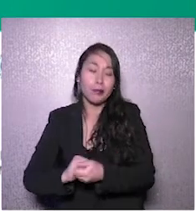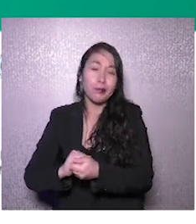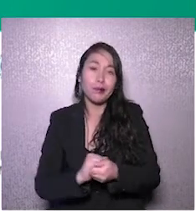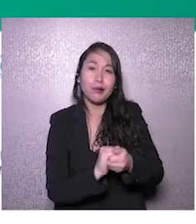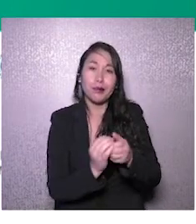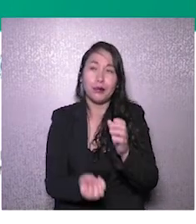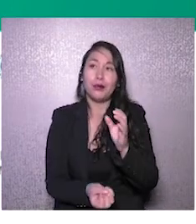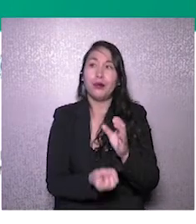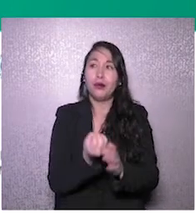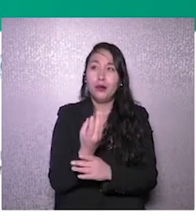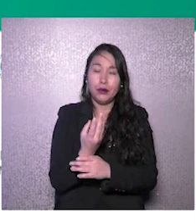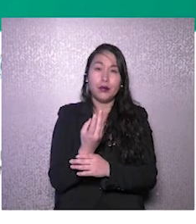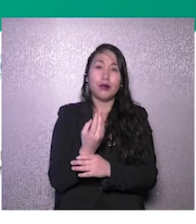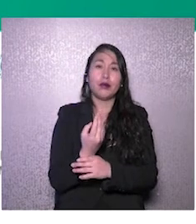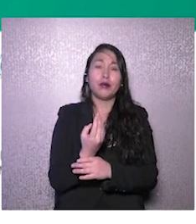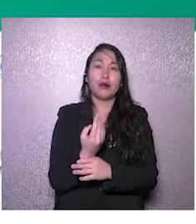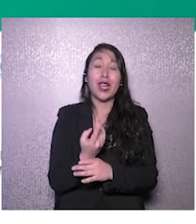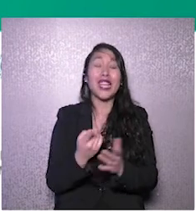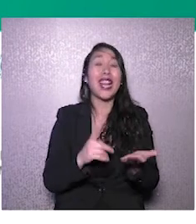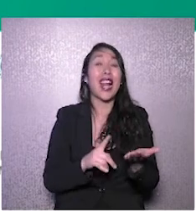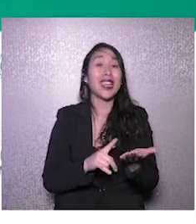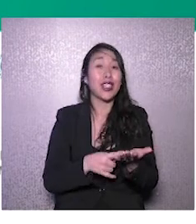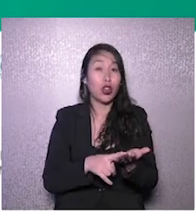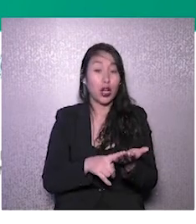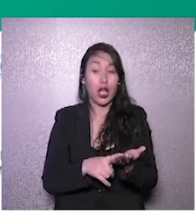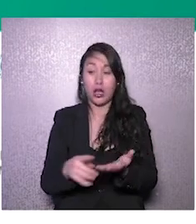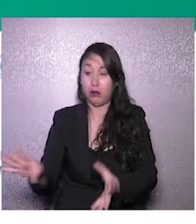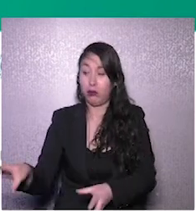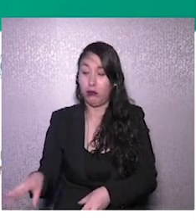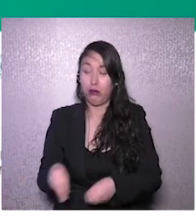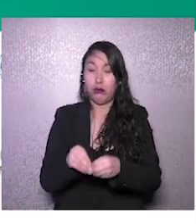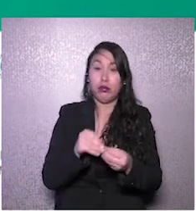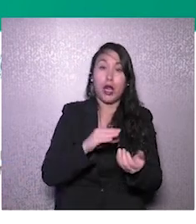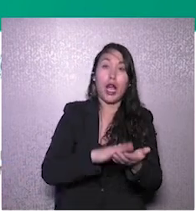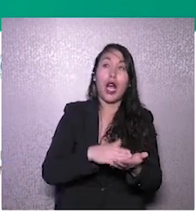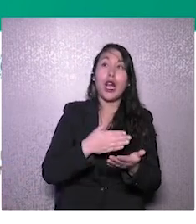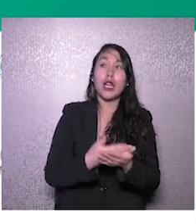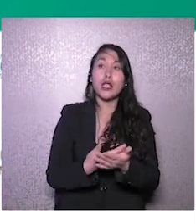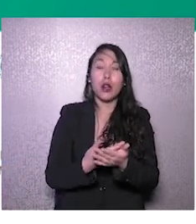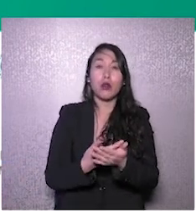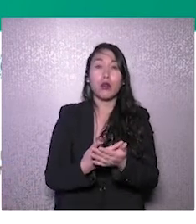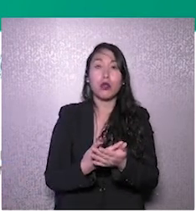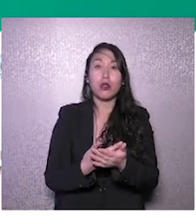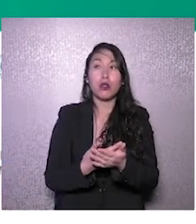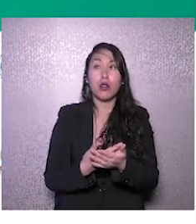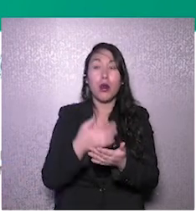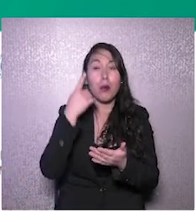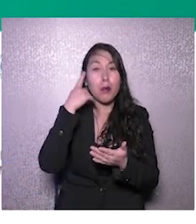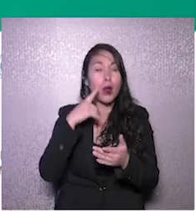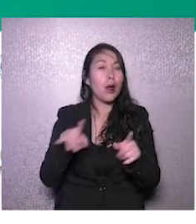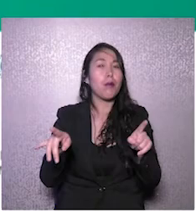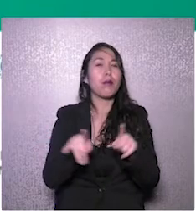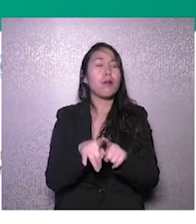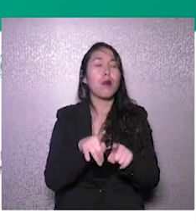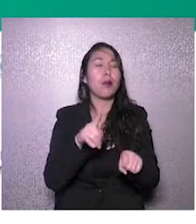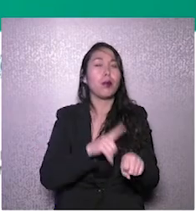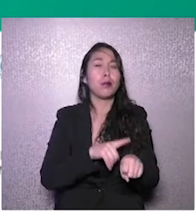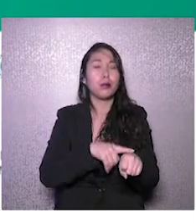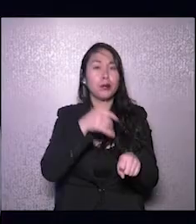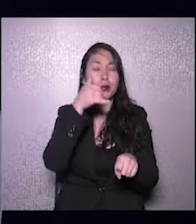¿Sí? Hacer que las tecnologías que están llegando a la salud lleguen, pero lleguen al mismo tiempo que a las otras